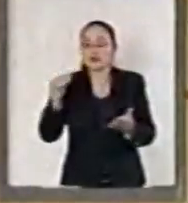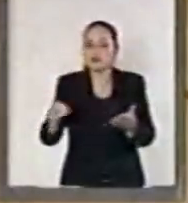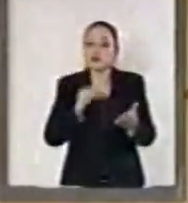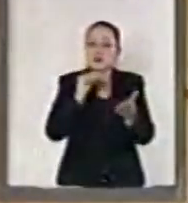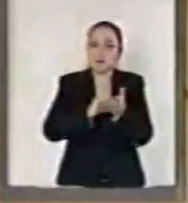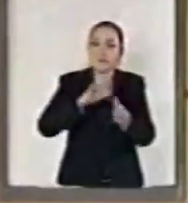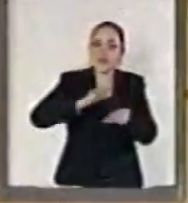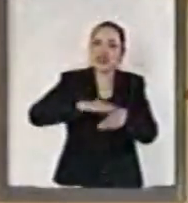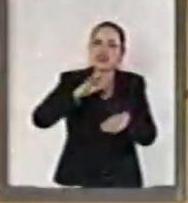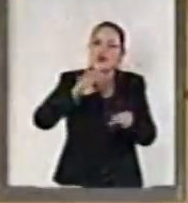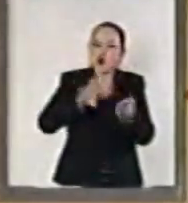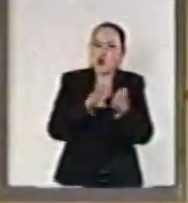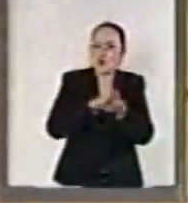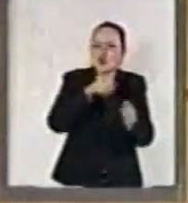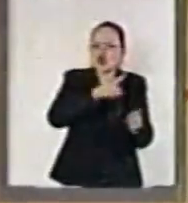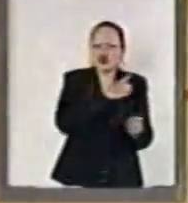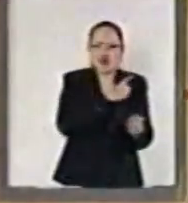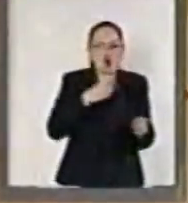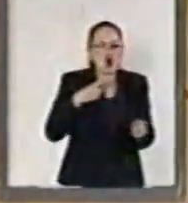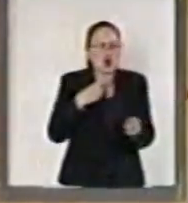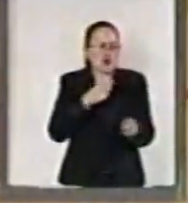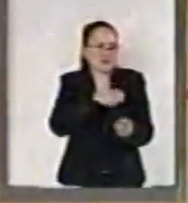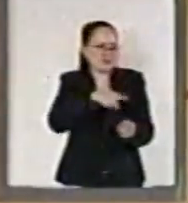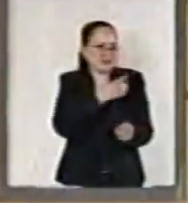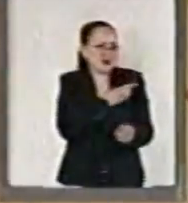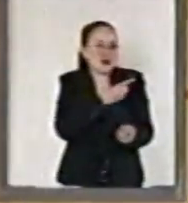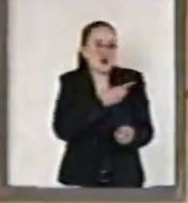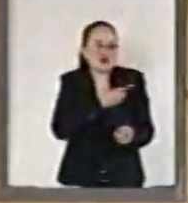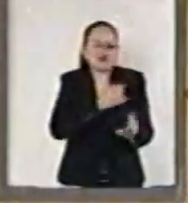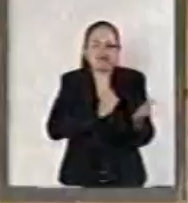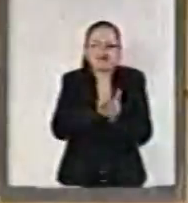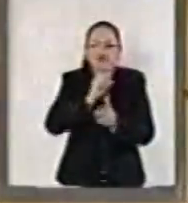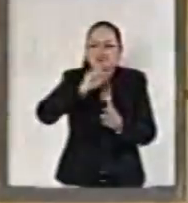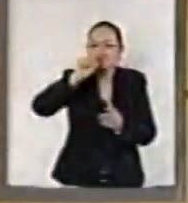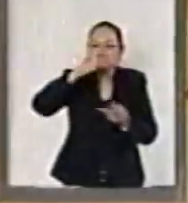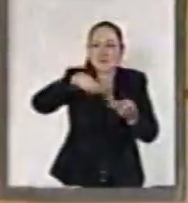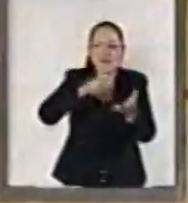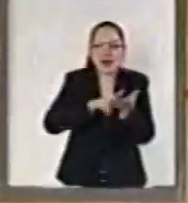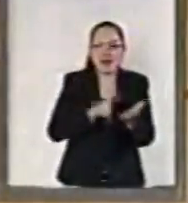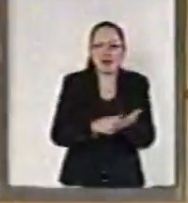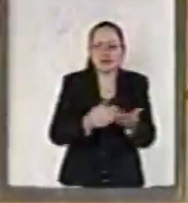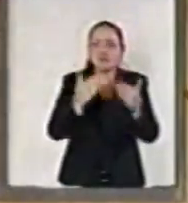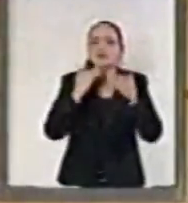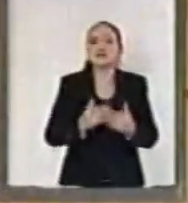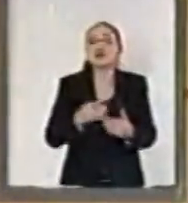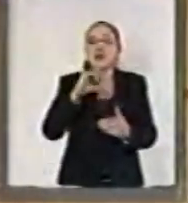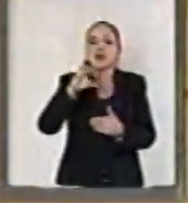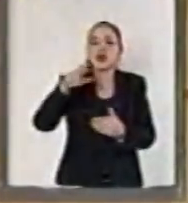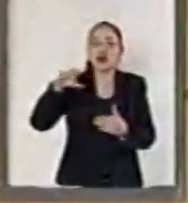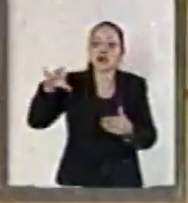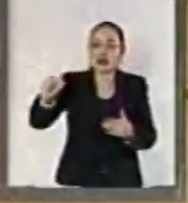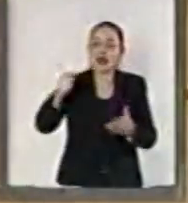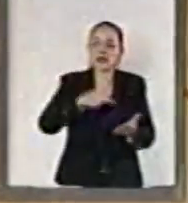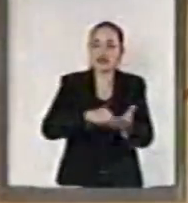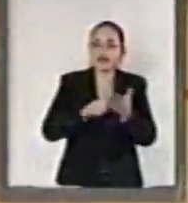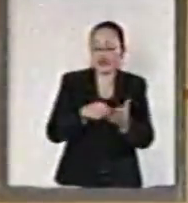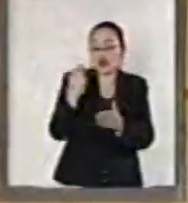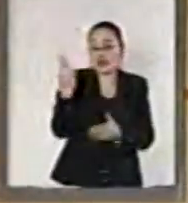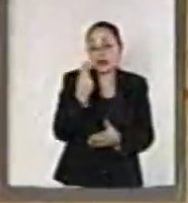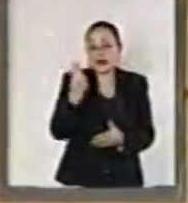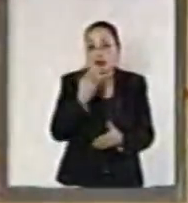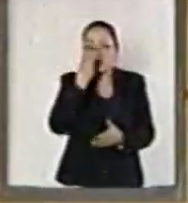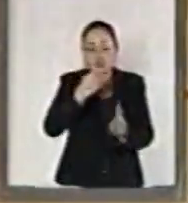aumento indiscriminado de precios. Y bueno, la CRE considera necesario expedir esta